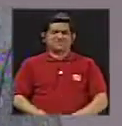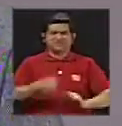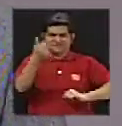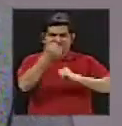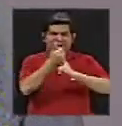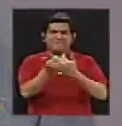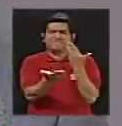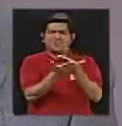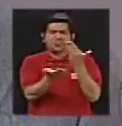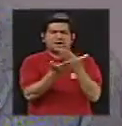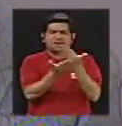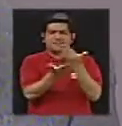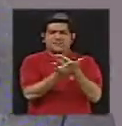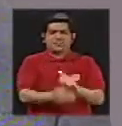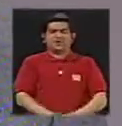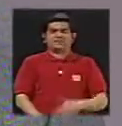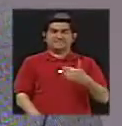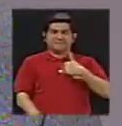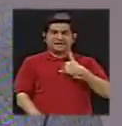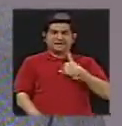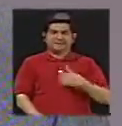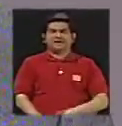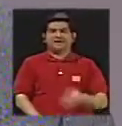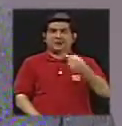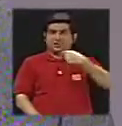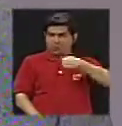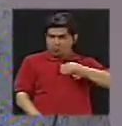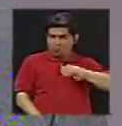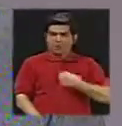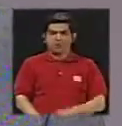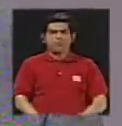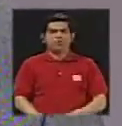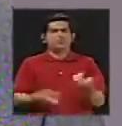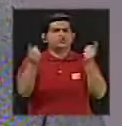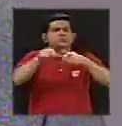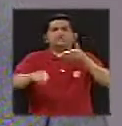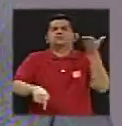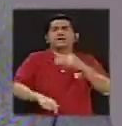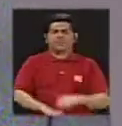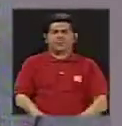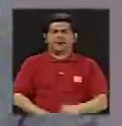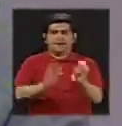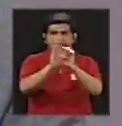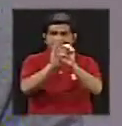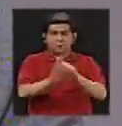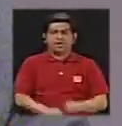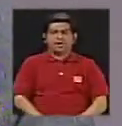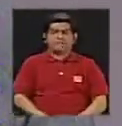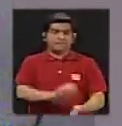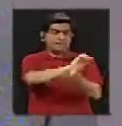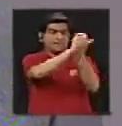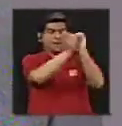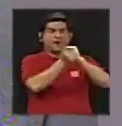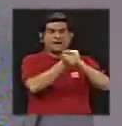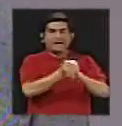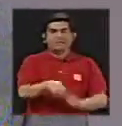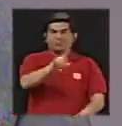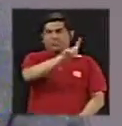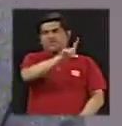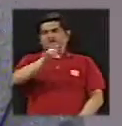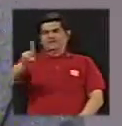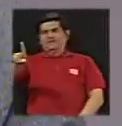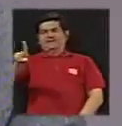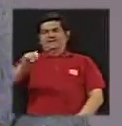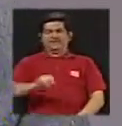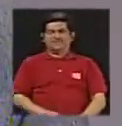la evidencia impresionista que tenía uno sobre qué podía pasar. Porque, por ejemplo, el viraje que él da para la derecha, para la